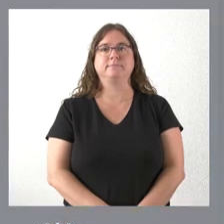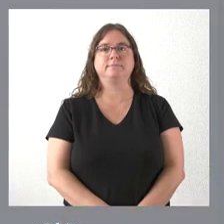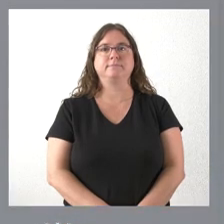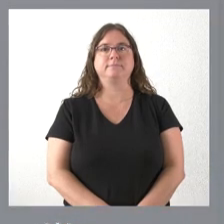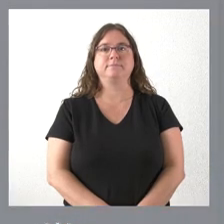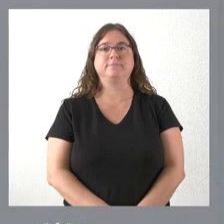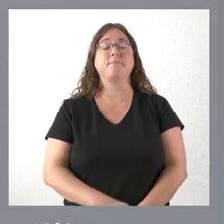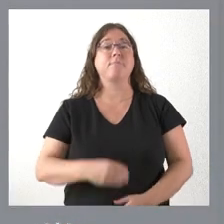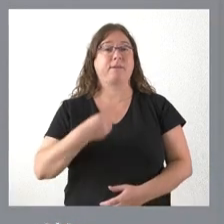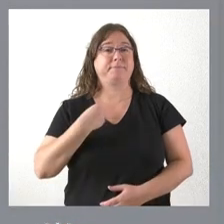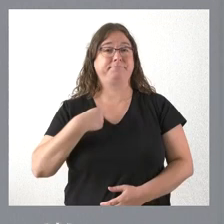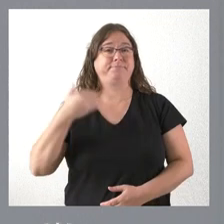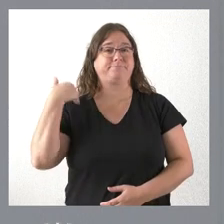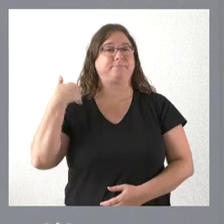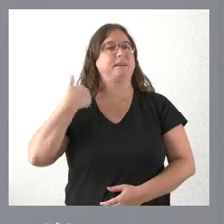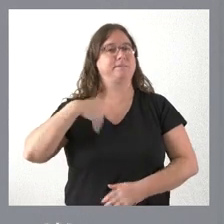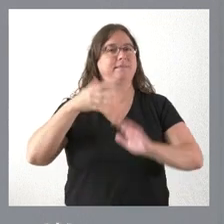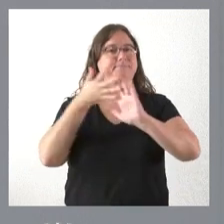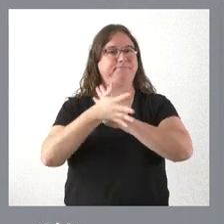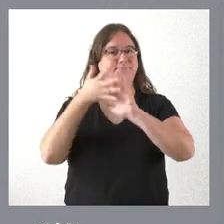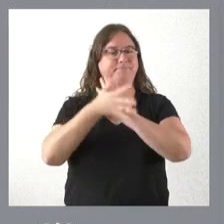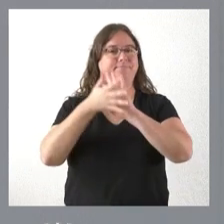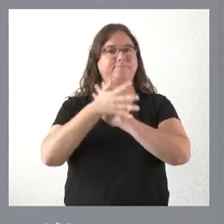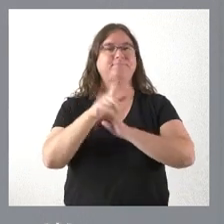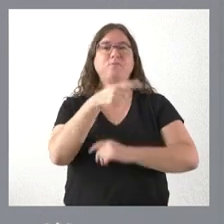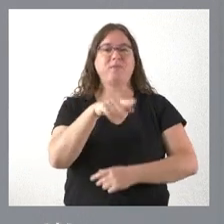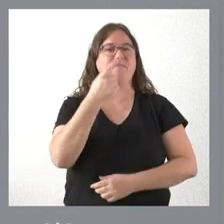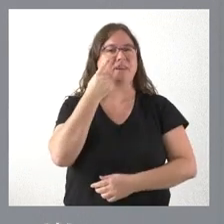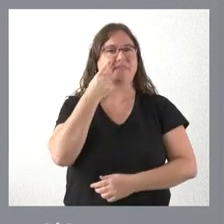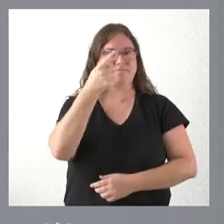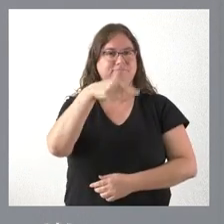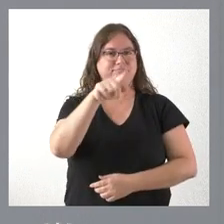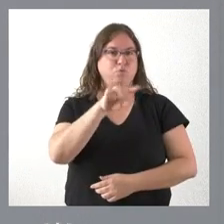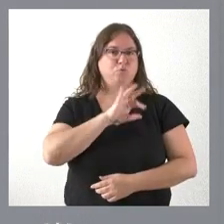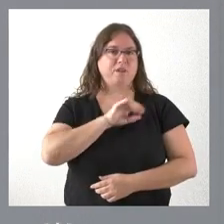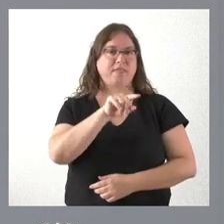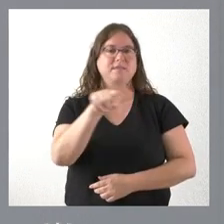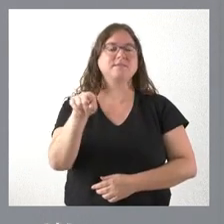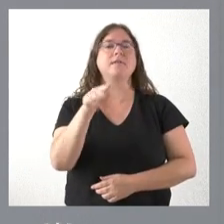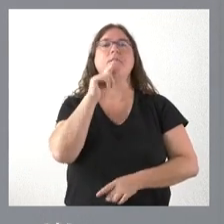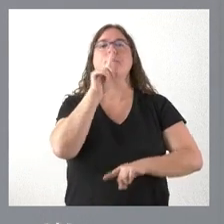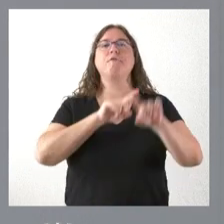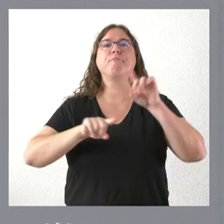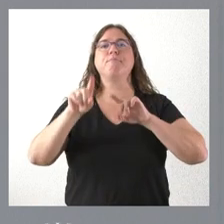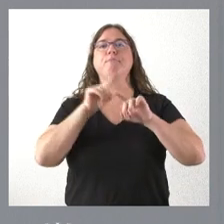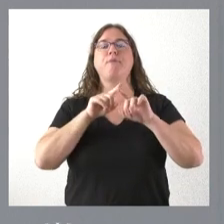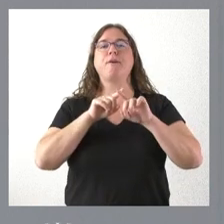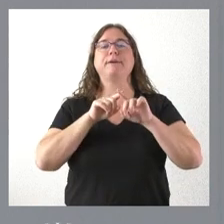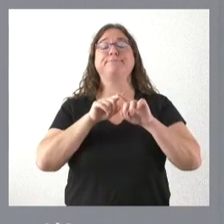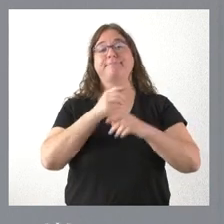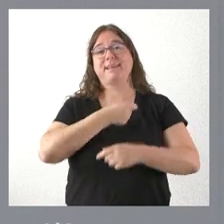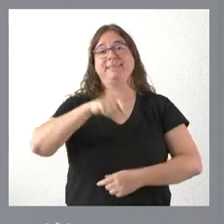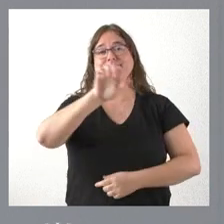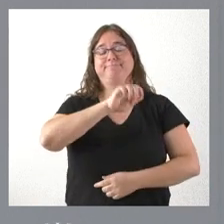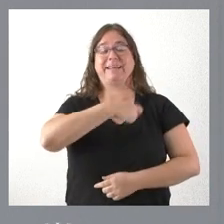como les venimos diciendo en el análisis y esto lo van viendo ustedes el problema de la demografía en España